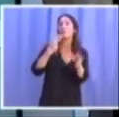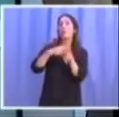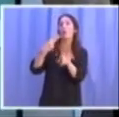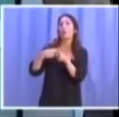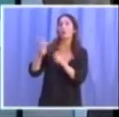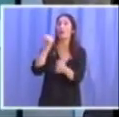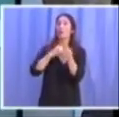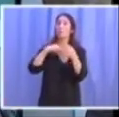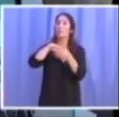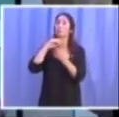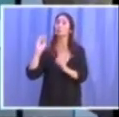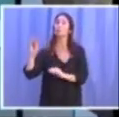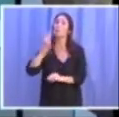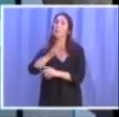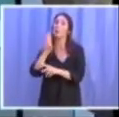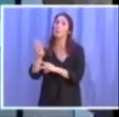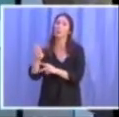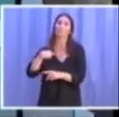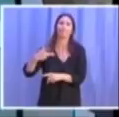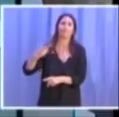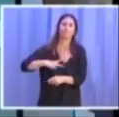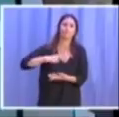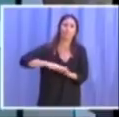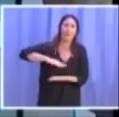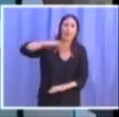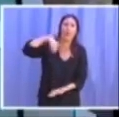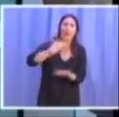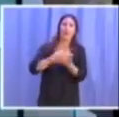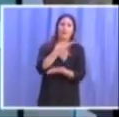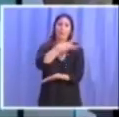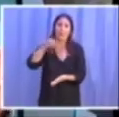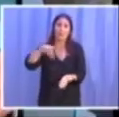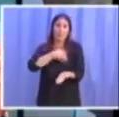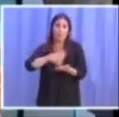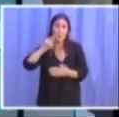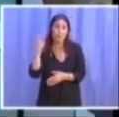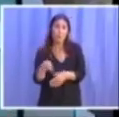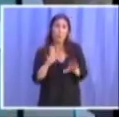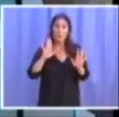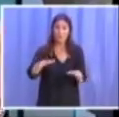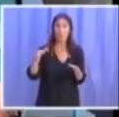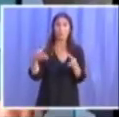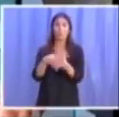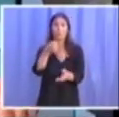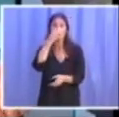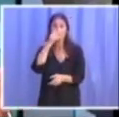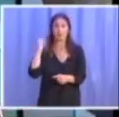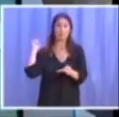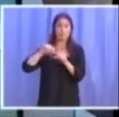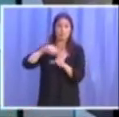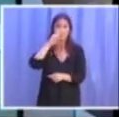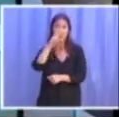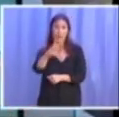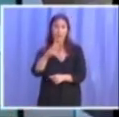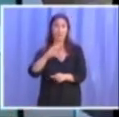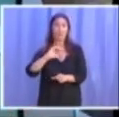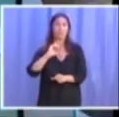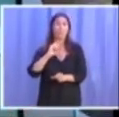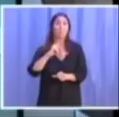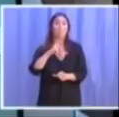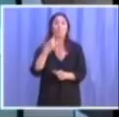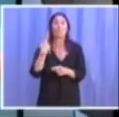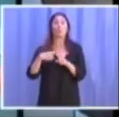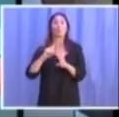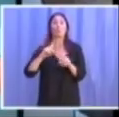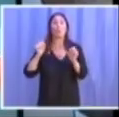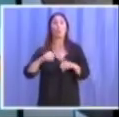del Partido Popular que incrementó la deuda hasta los 300 millones de euros, pero un Partido Socialista que durante 3 años, si se encontró algo con lo que no estaba de